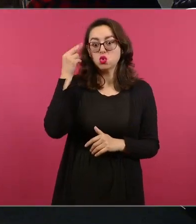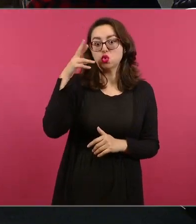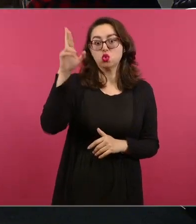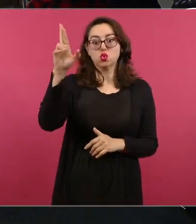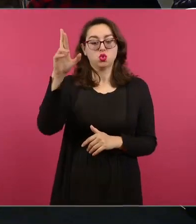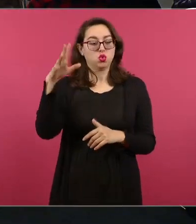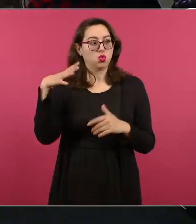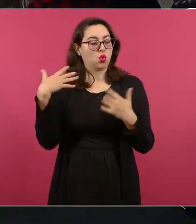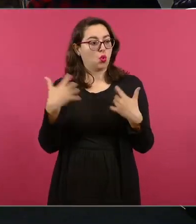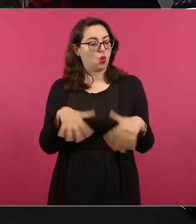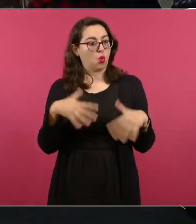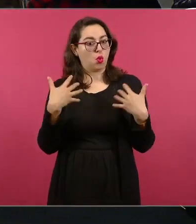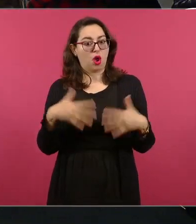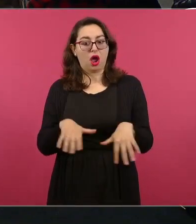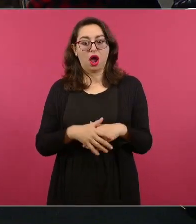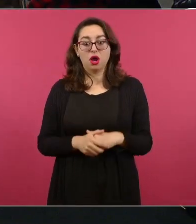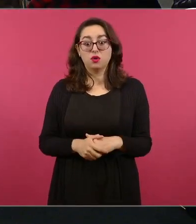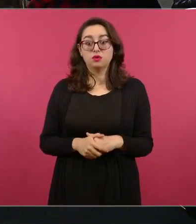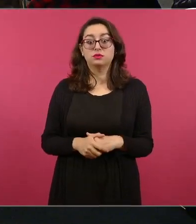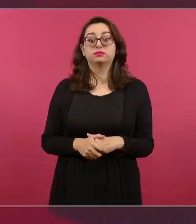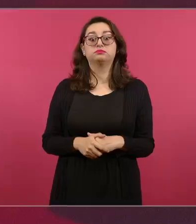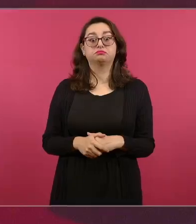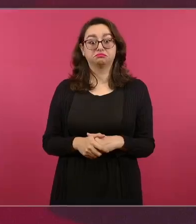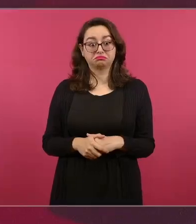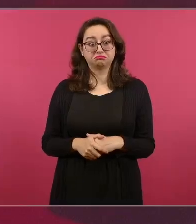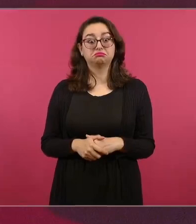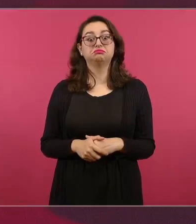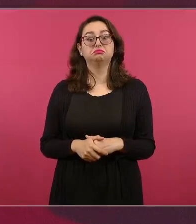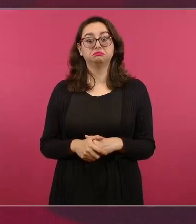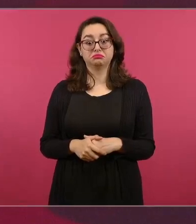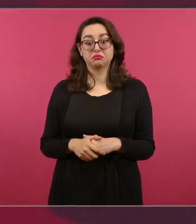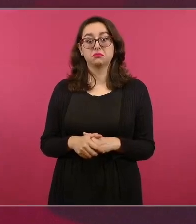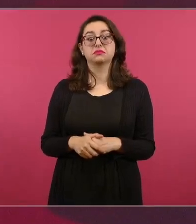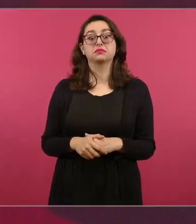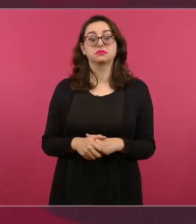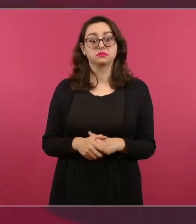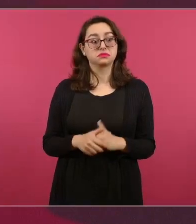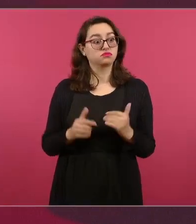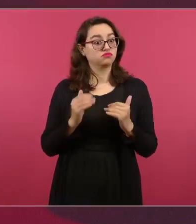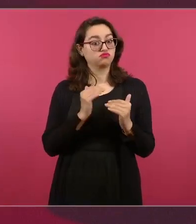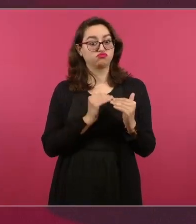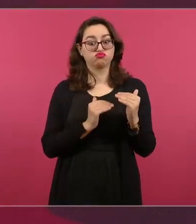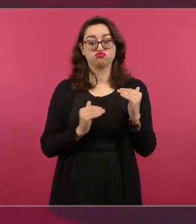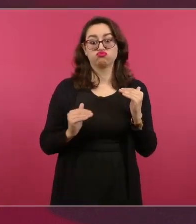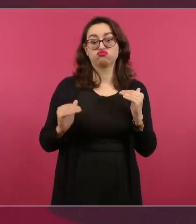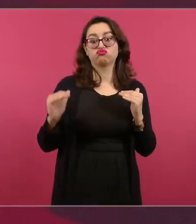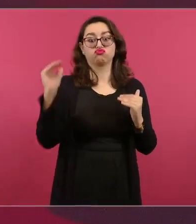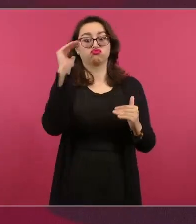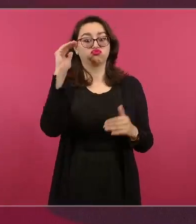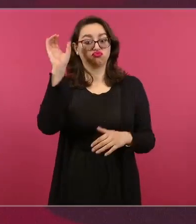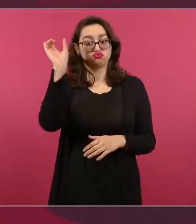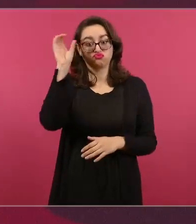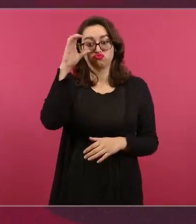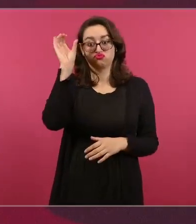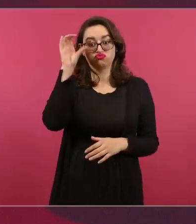en ciencias sociales y también en ciencias naturales. Pueden ser científicos